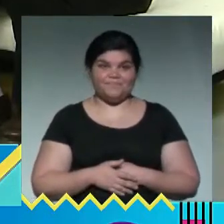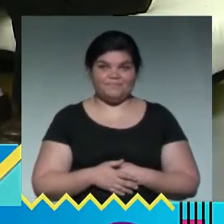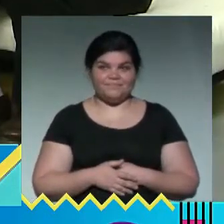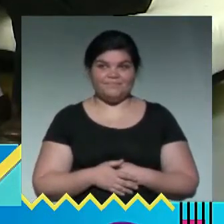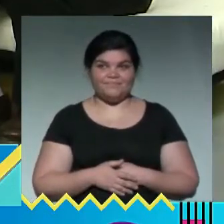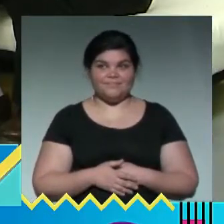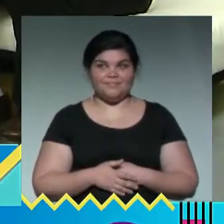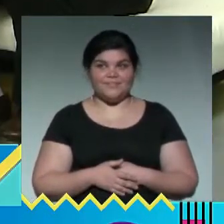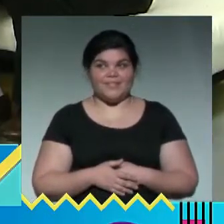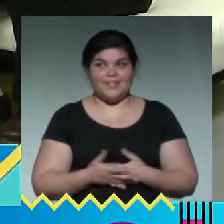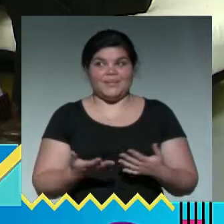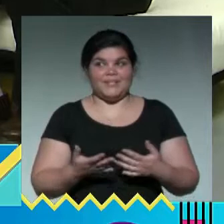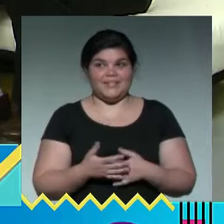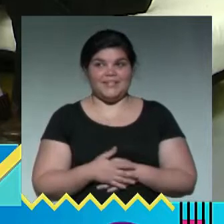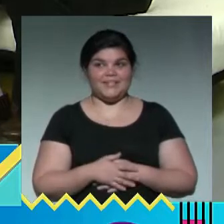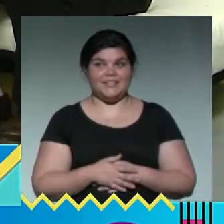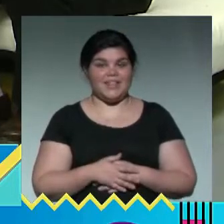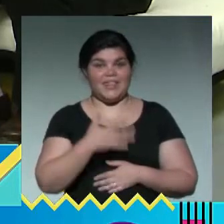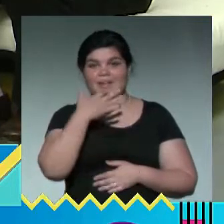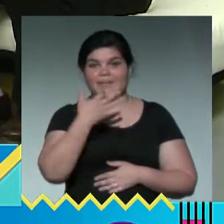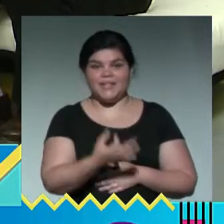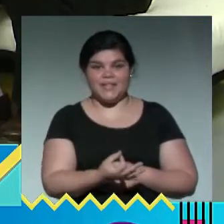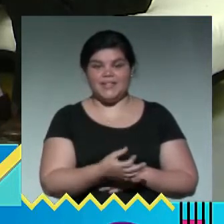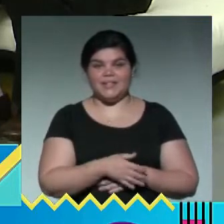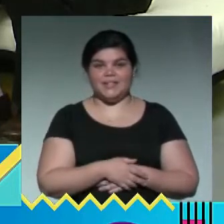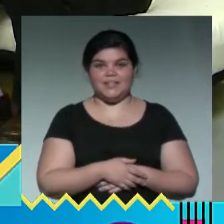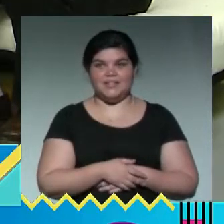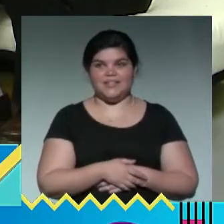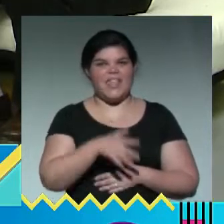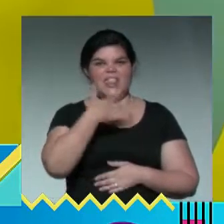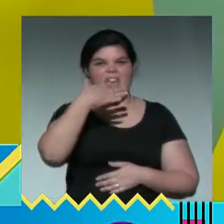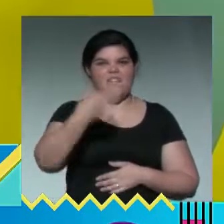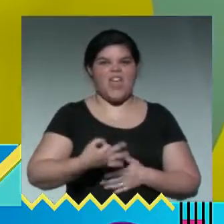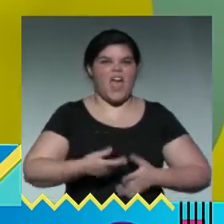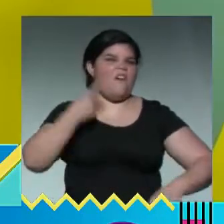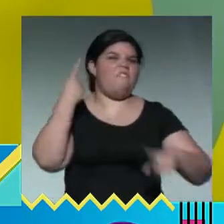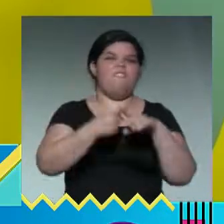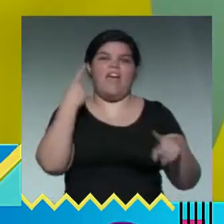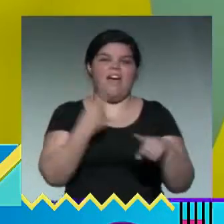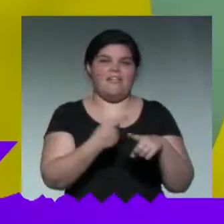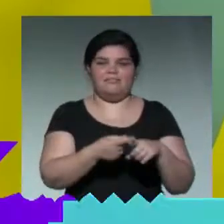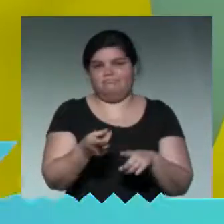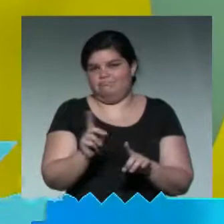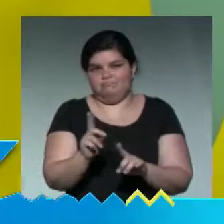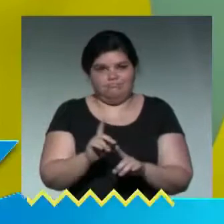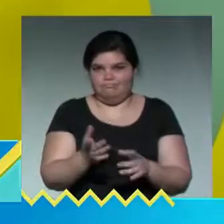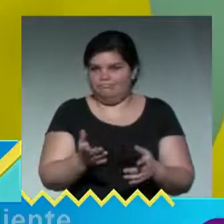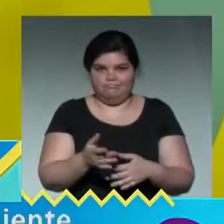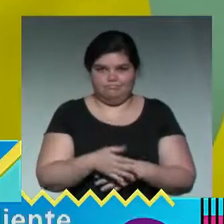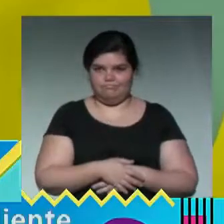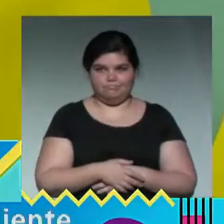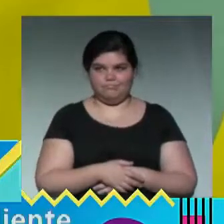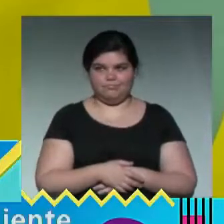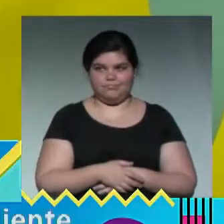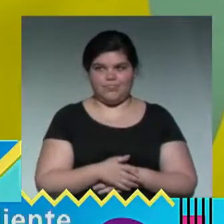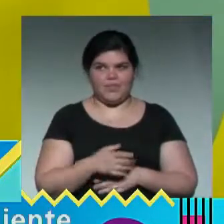Bueno, en realidad eso no es real, no hay festejo. tengamos en cuenta